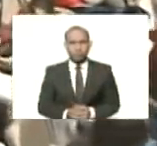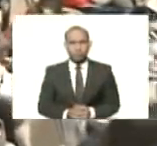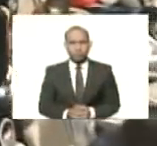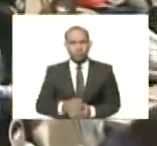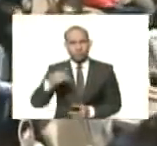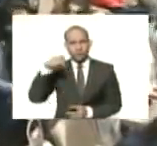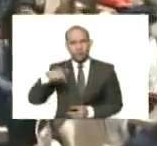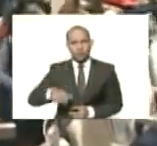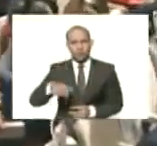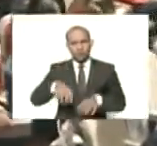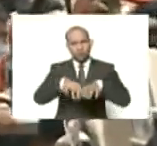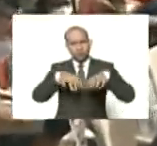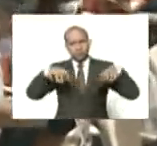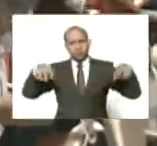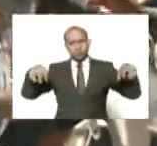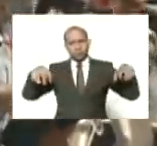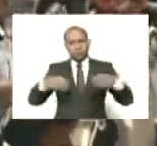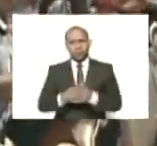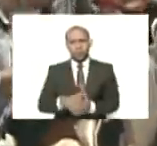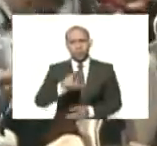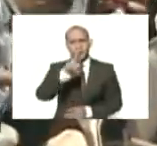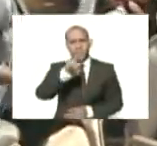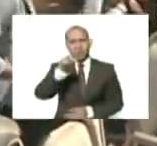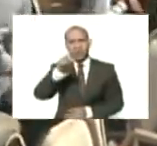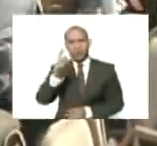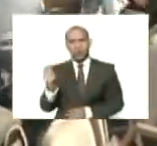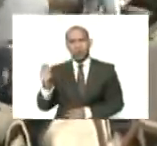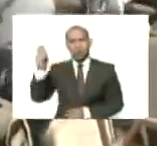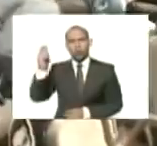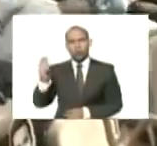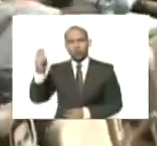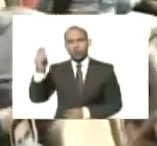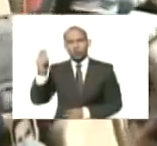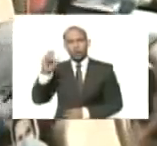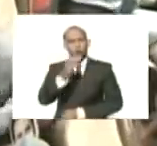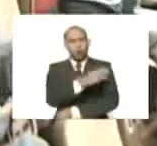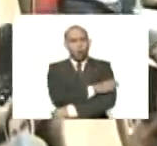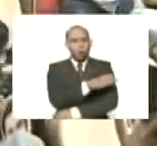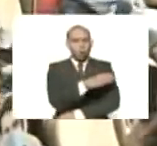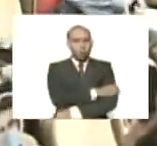desde aquí a los 21 diputados de la oposición, de la derecha,